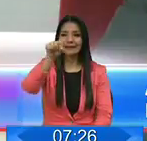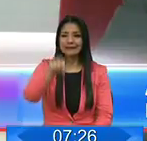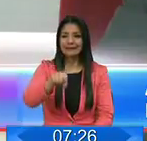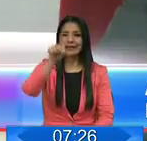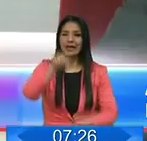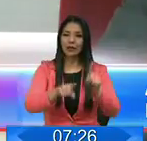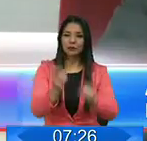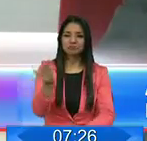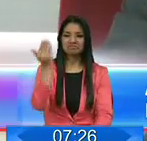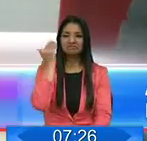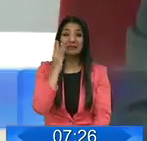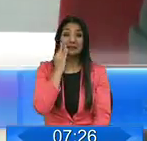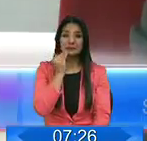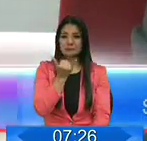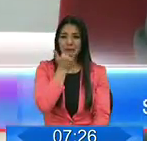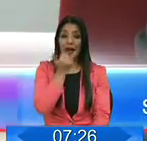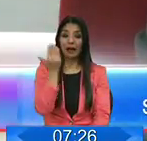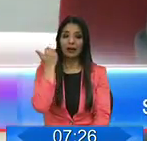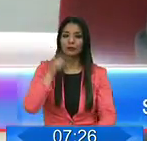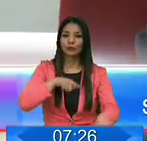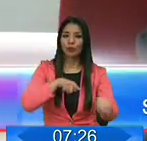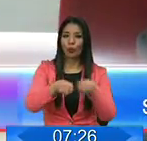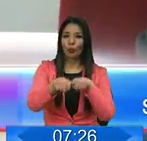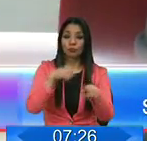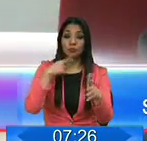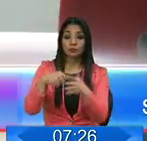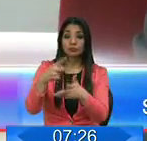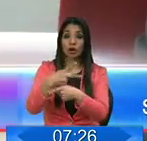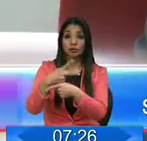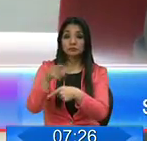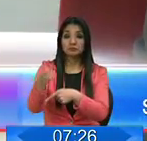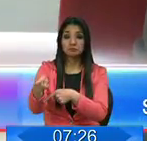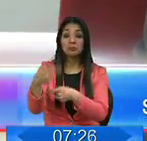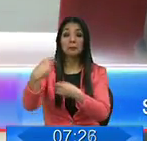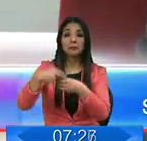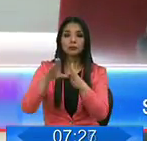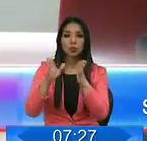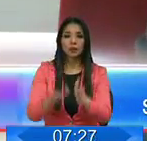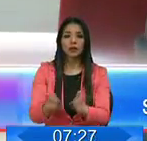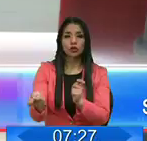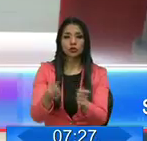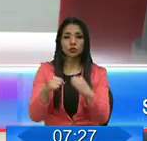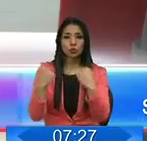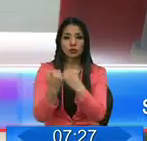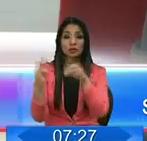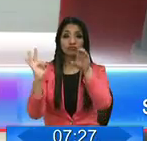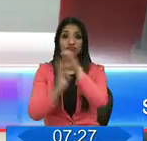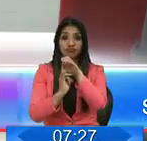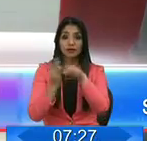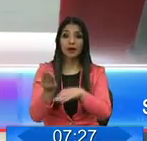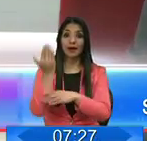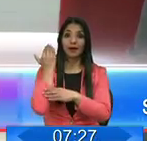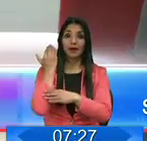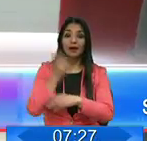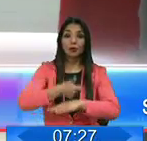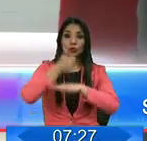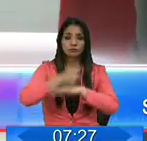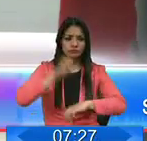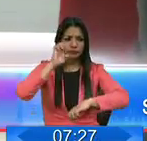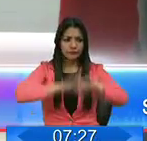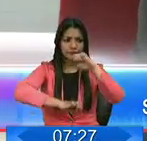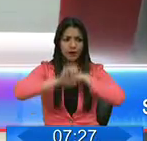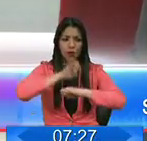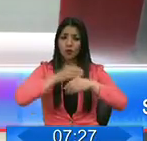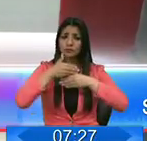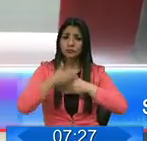en los anteriores concursos, tomen en cuenta que el Consejo de Participación Ciudadana y Control Social evaluó a las anteriores autoridades. Todo un proceso de evaluación que